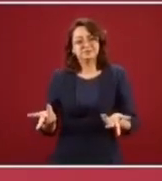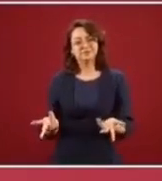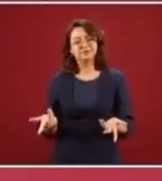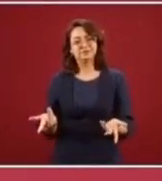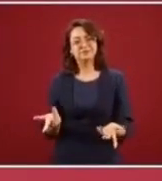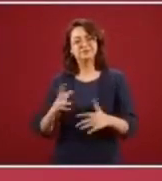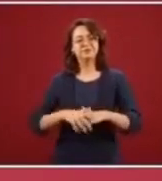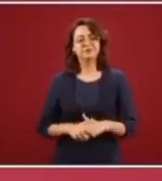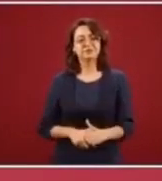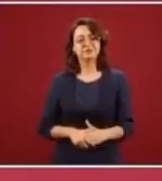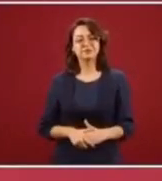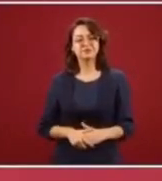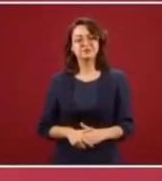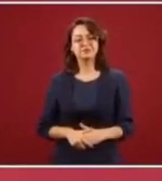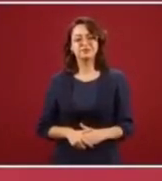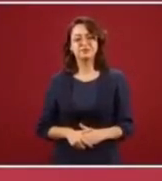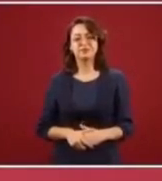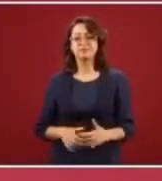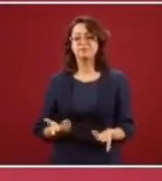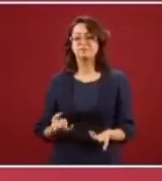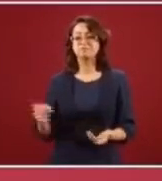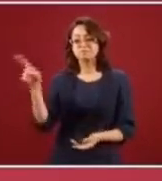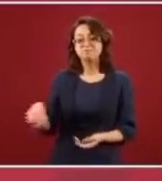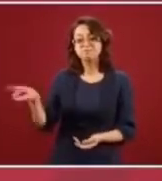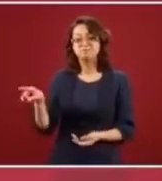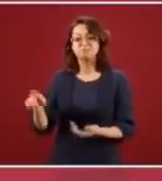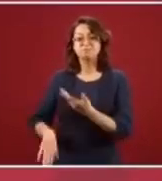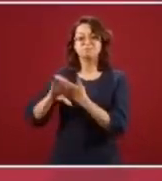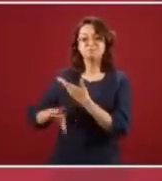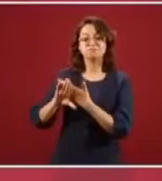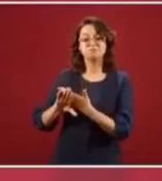es ganas de